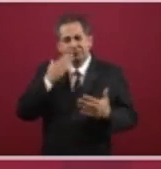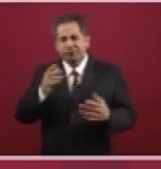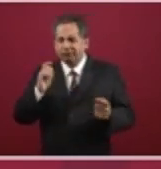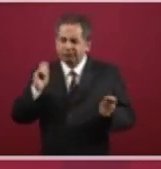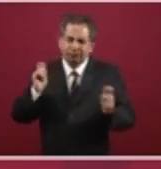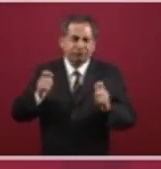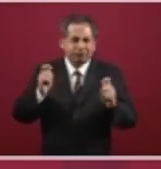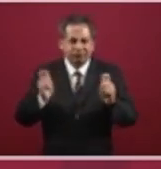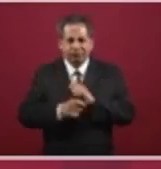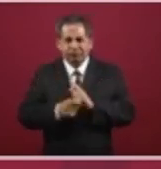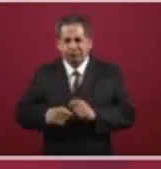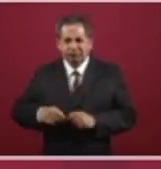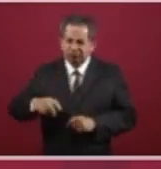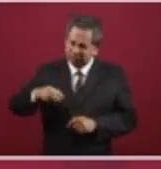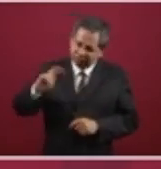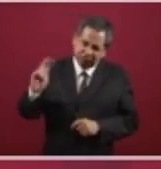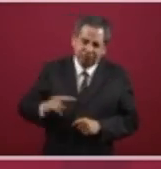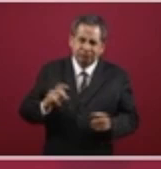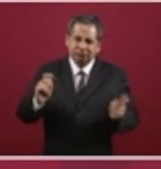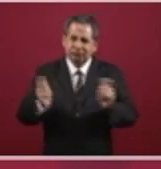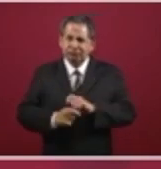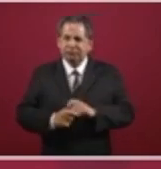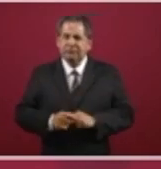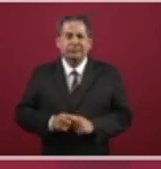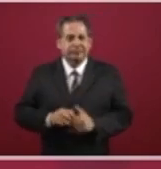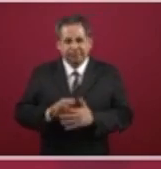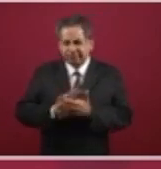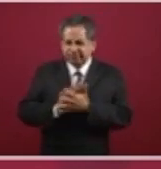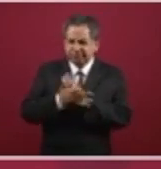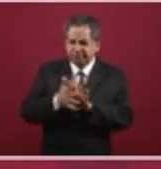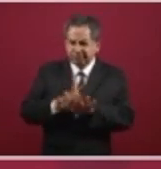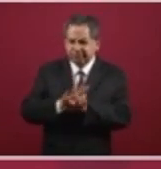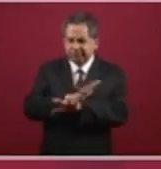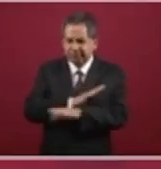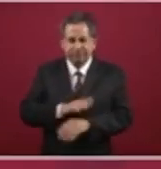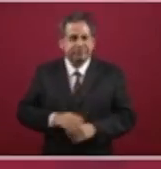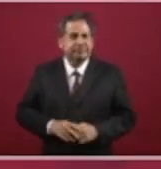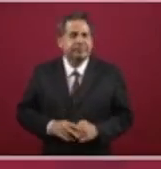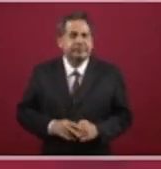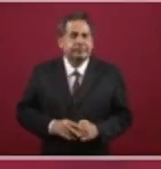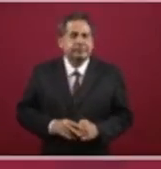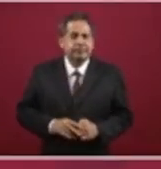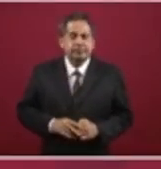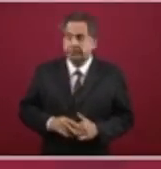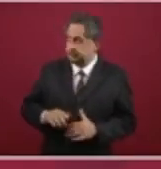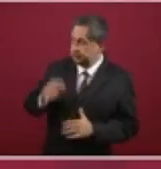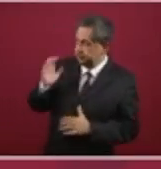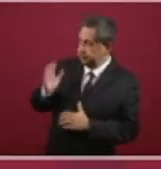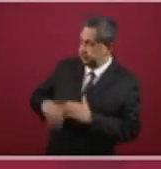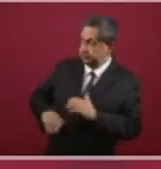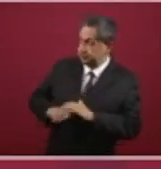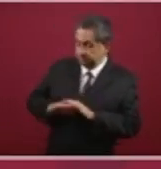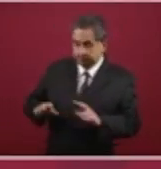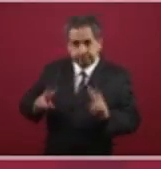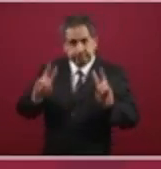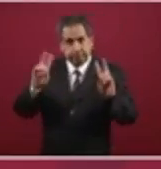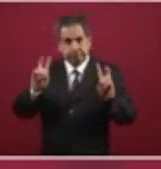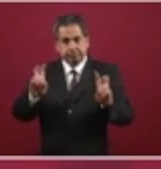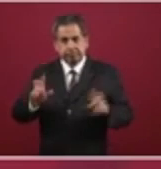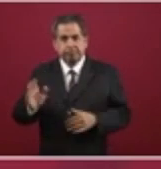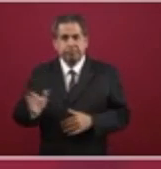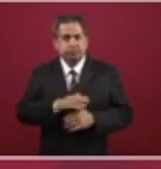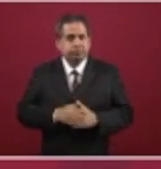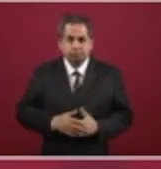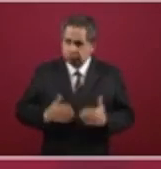cambio verdadero. En el marco del Día Internacional de la Juventud, el Ejecutivo Federal señaló que es histórica y motivo